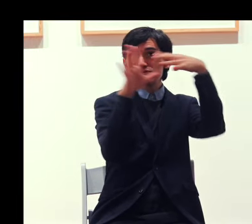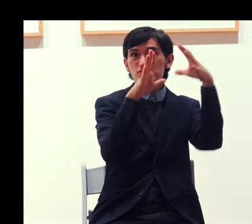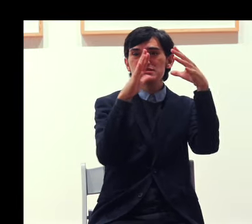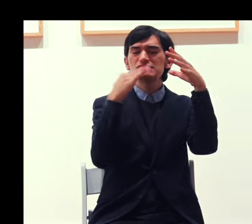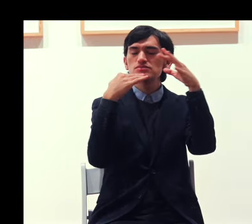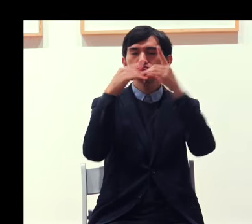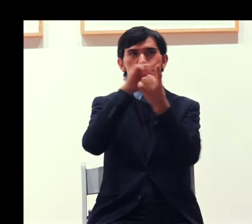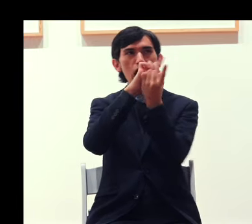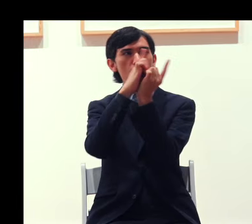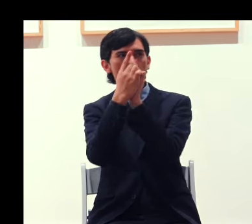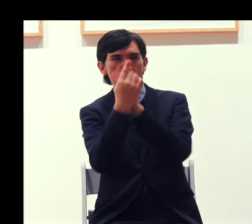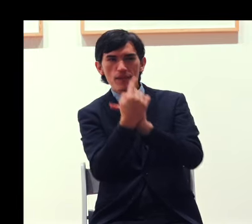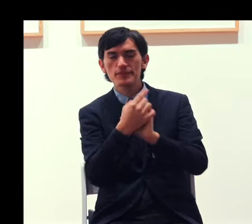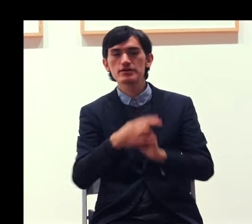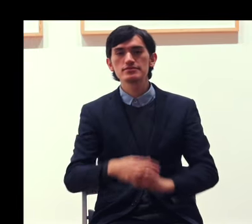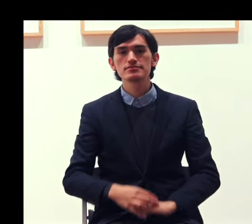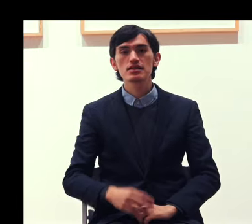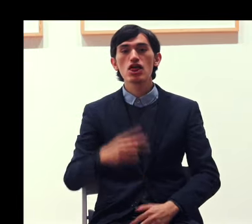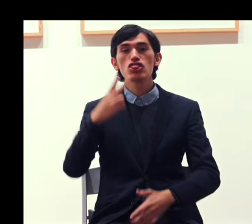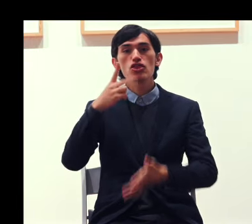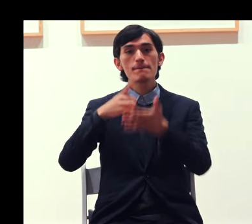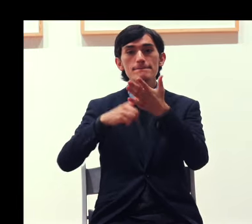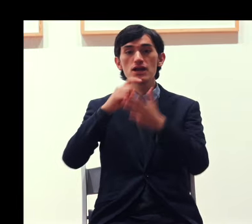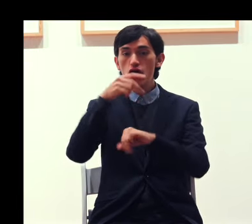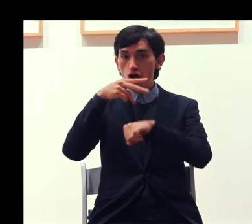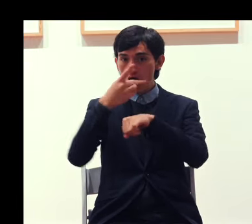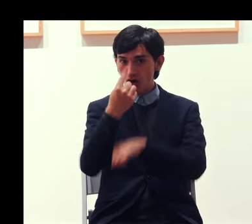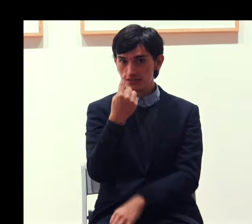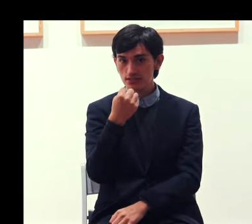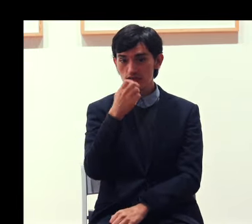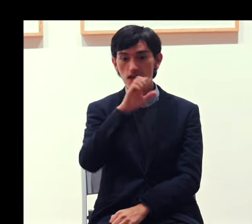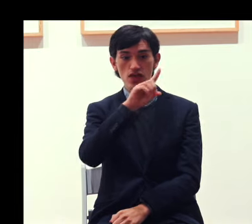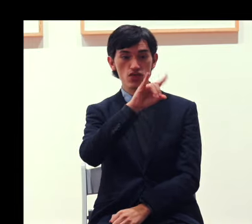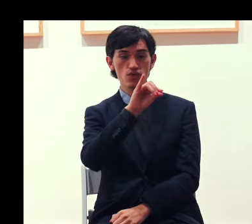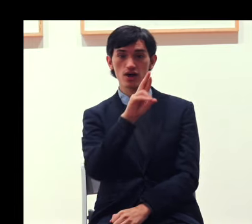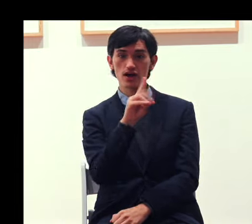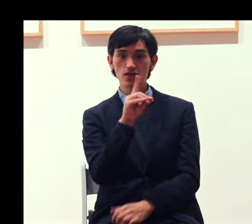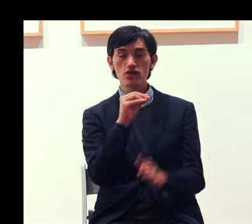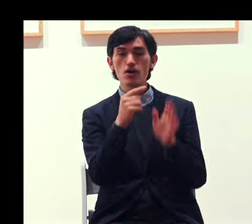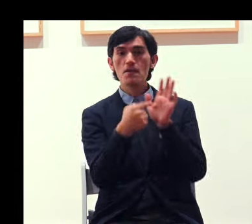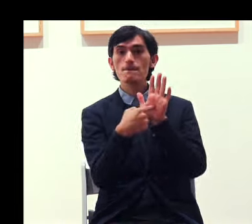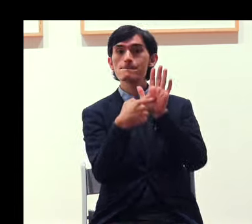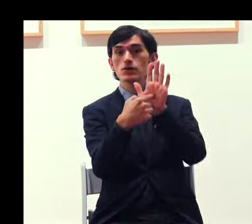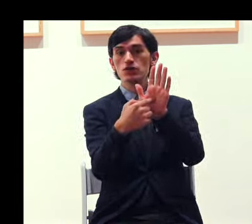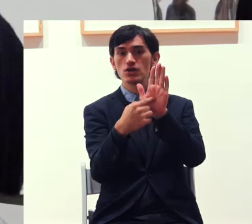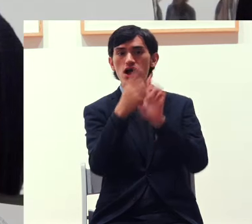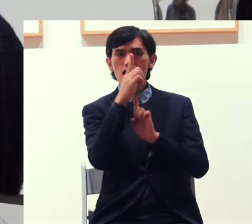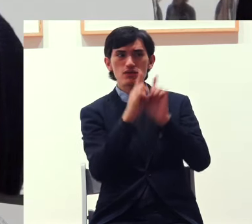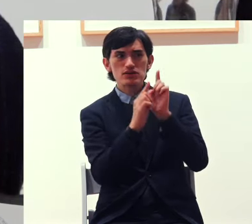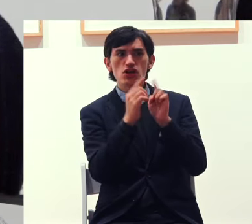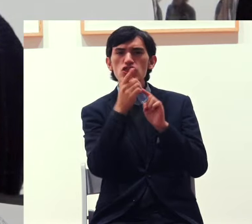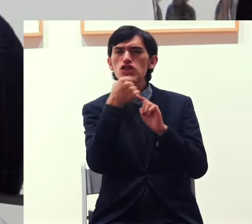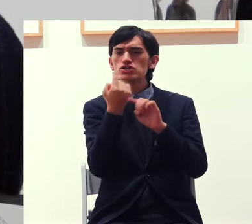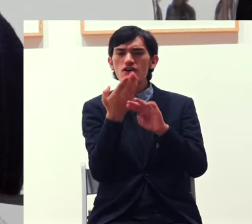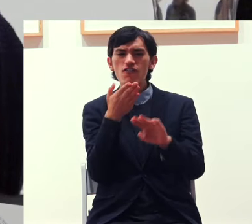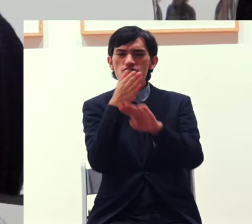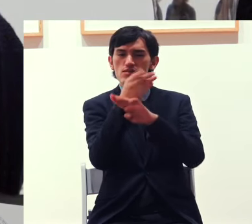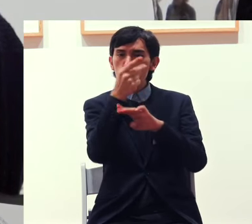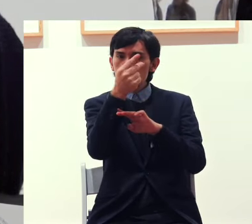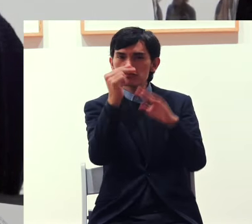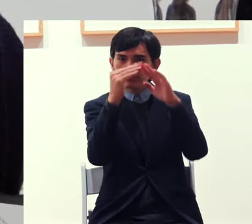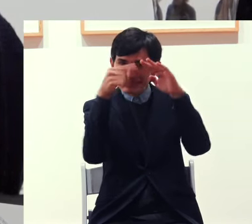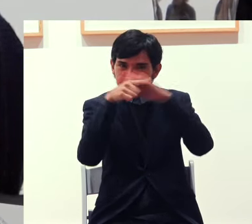la capilla se tiñe, grabado. El 2011, Eduardo nos mostró unos pequeños tacos de cholguán